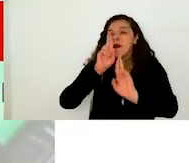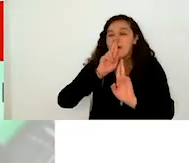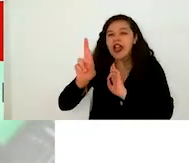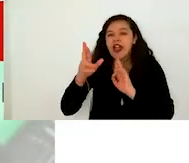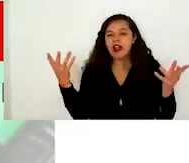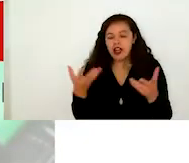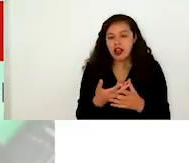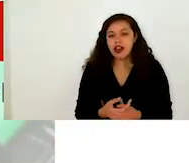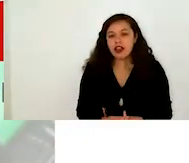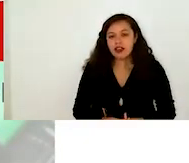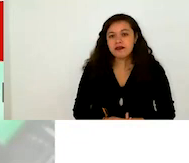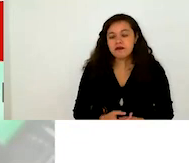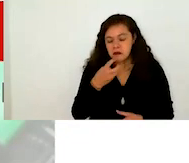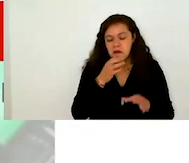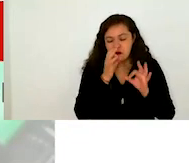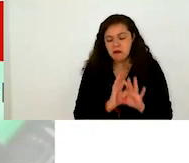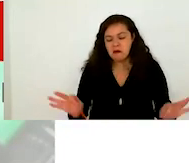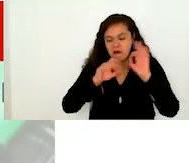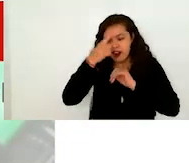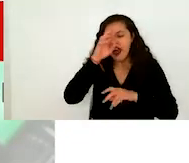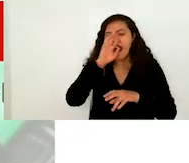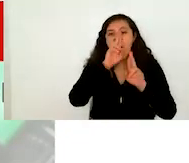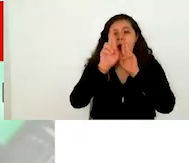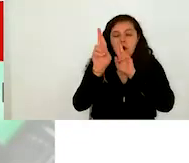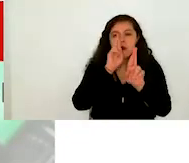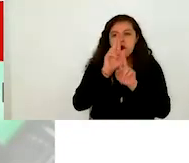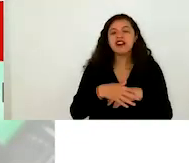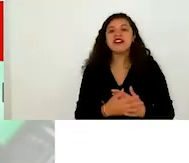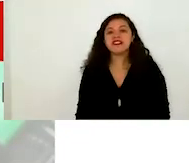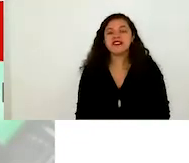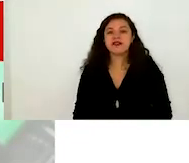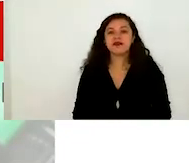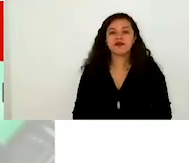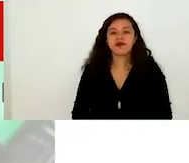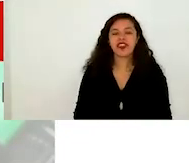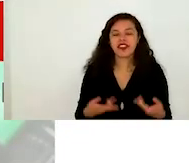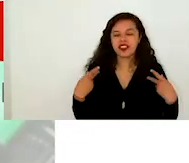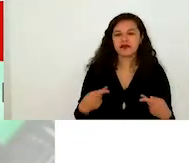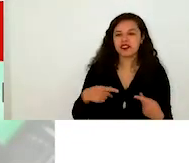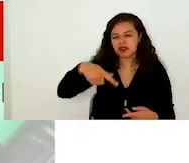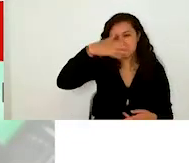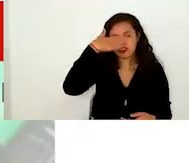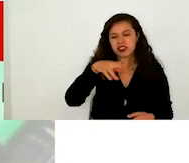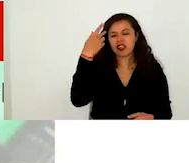muy muy muy importante es aprender a retroalimentar alguien ustedes sabe que la retroalimentación